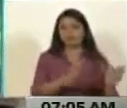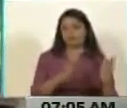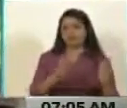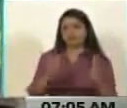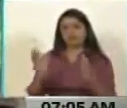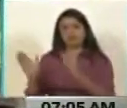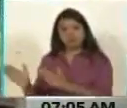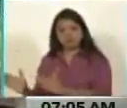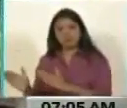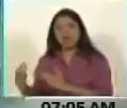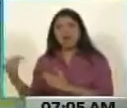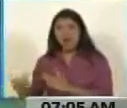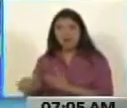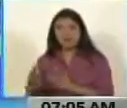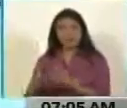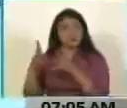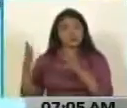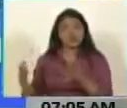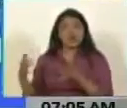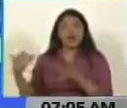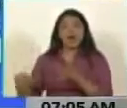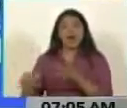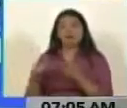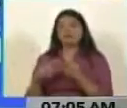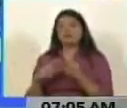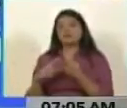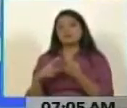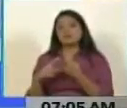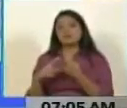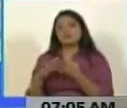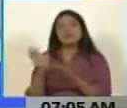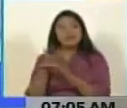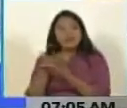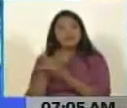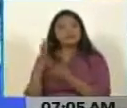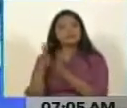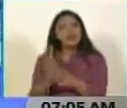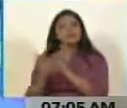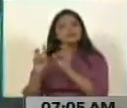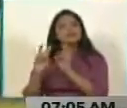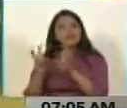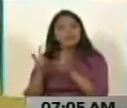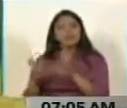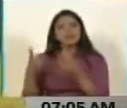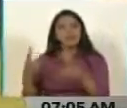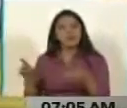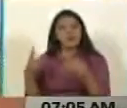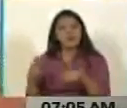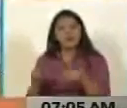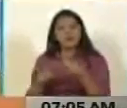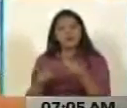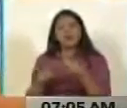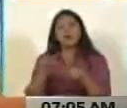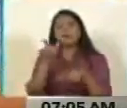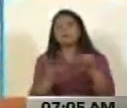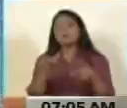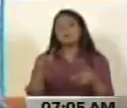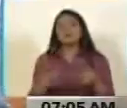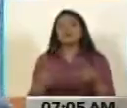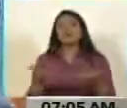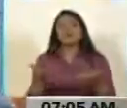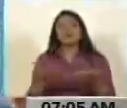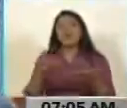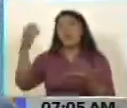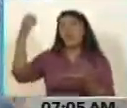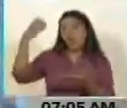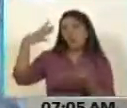identificamos un sector bastante amplio donde están editoriales de música, están servicios conexos, que son las personas que prestan servicios de backing, luces,